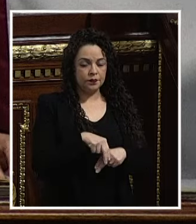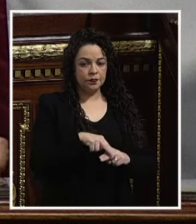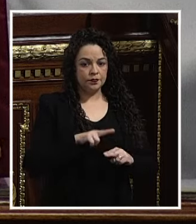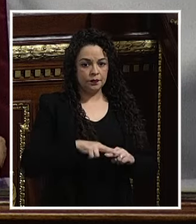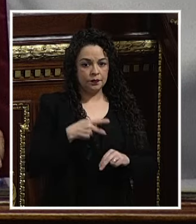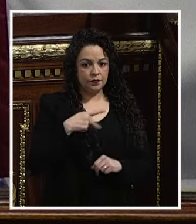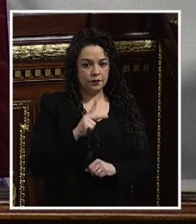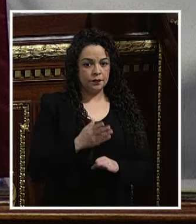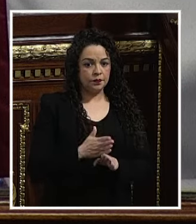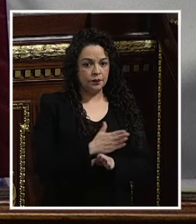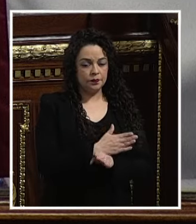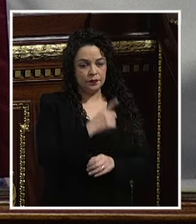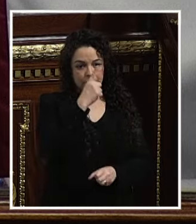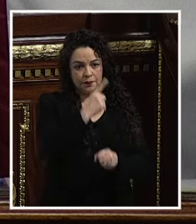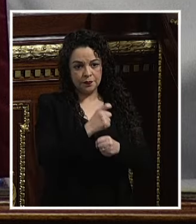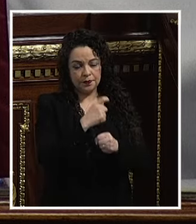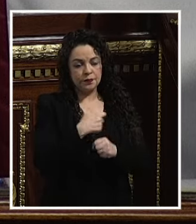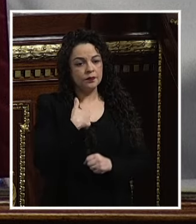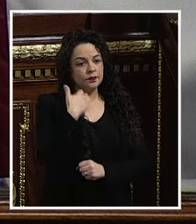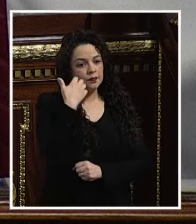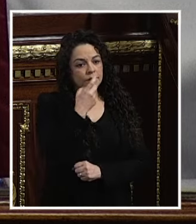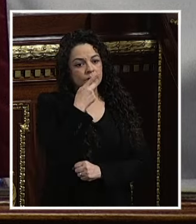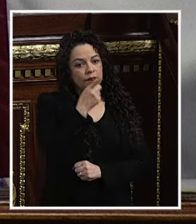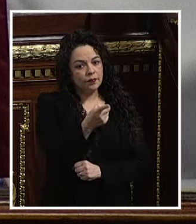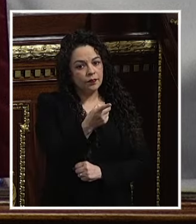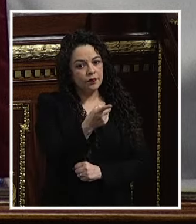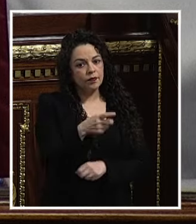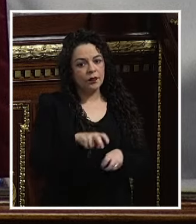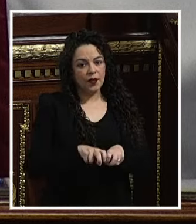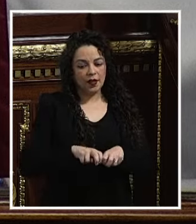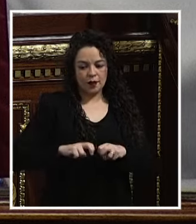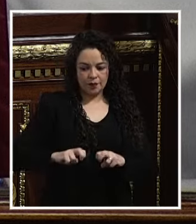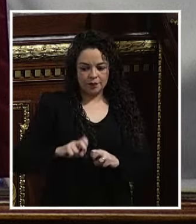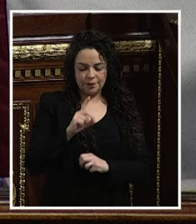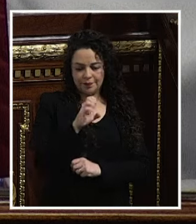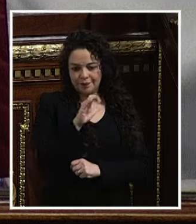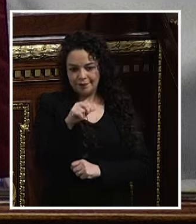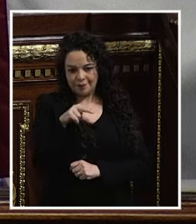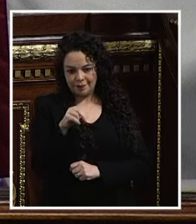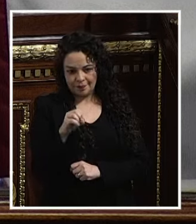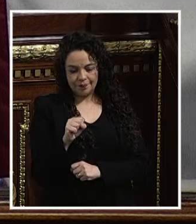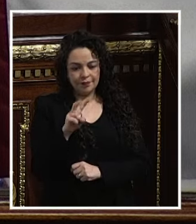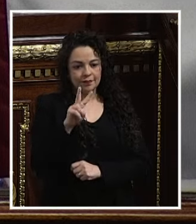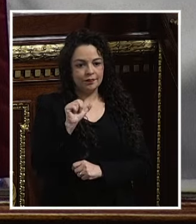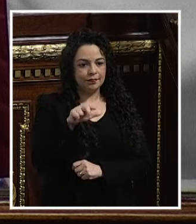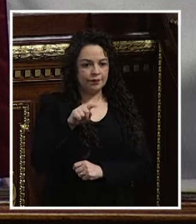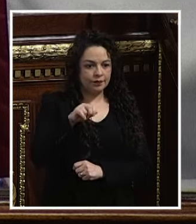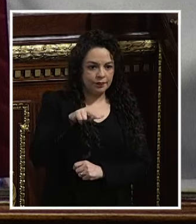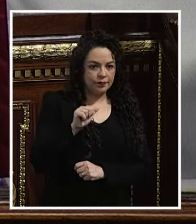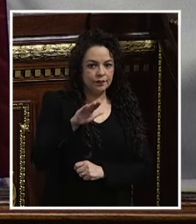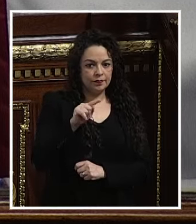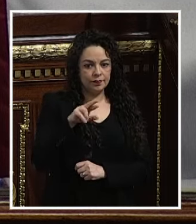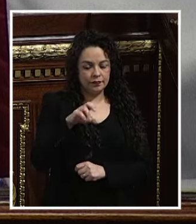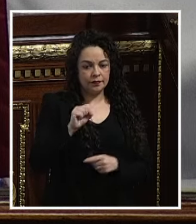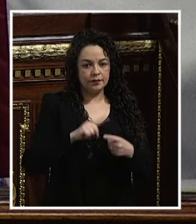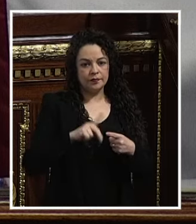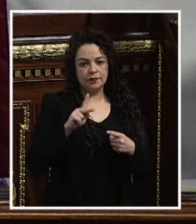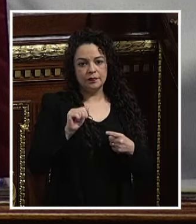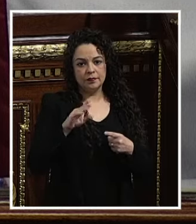antes agradecer mucho a la mesa de decanos, Valentina Batres Guadarrama, Pablo